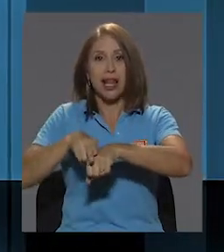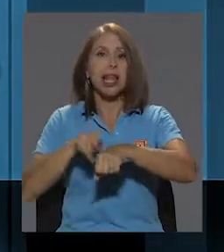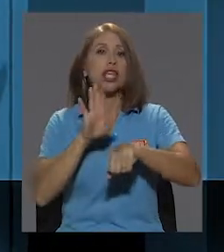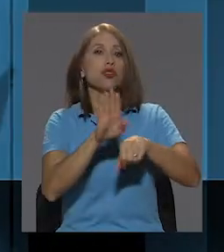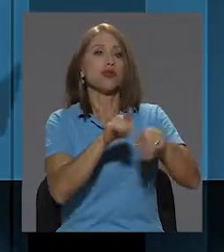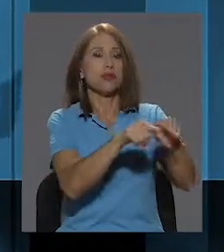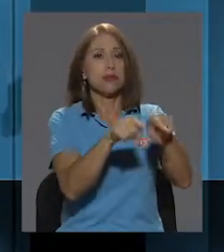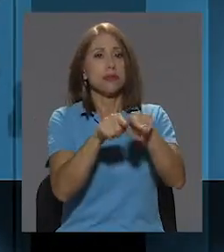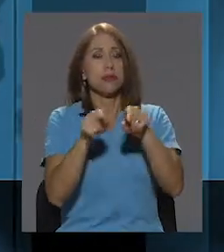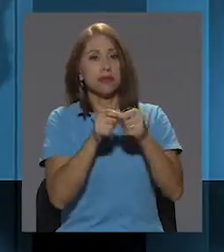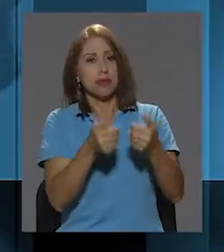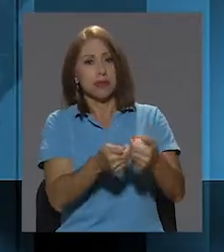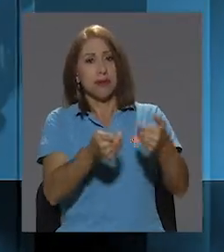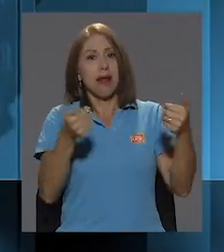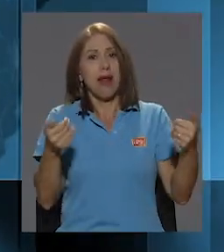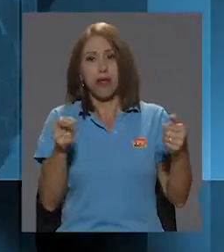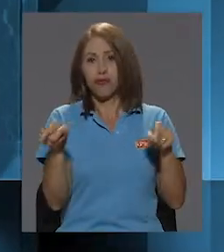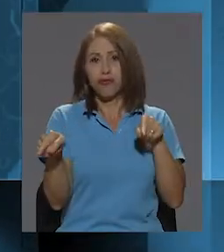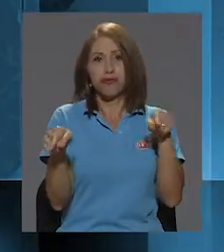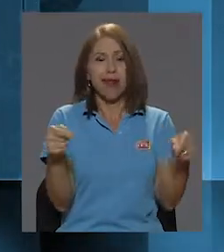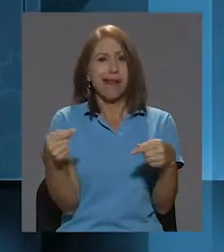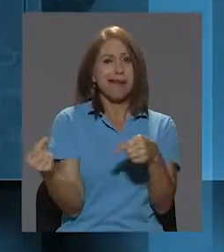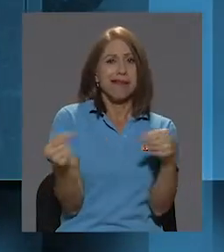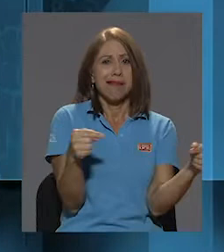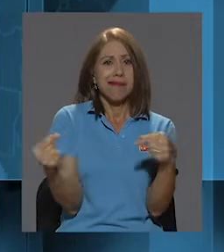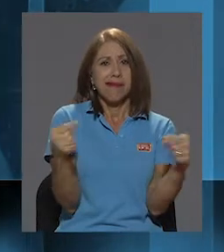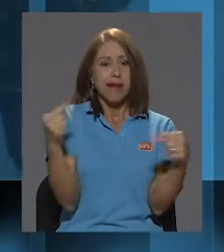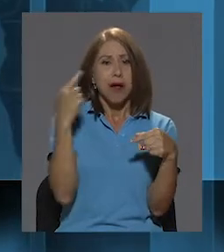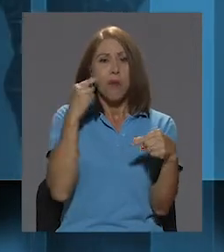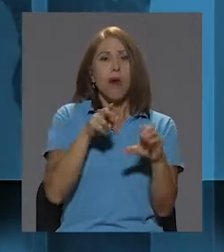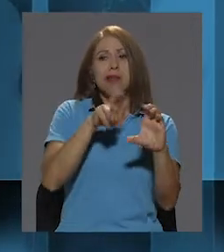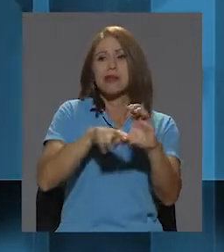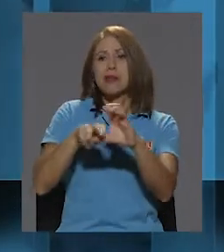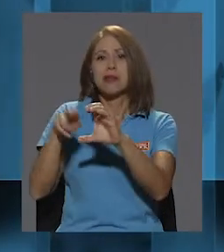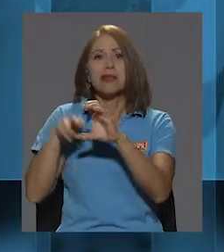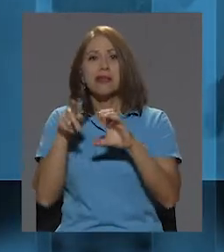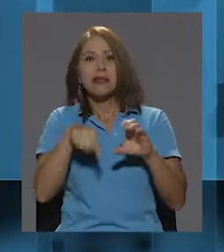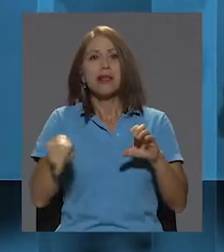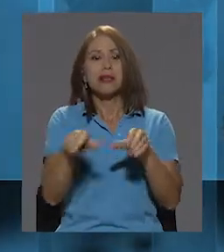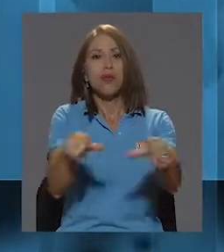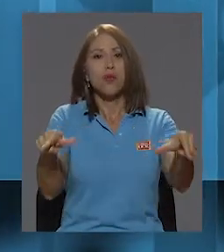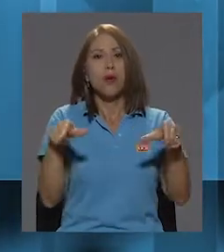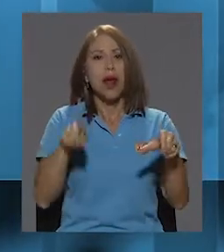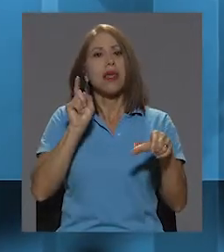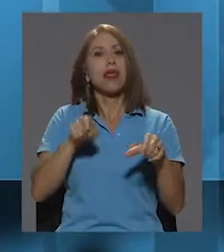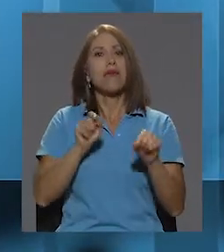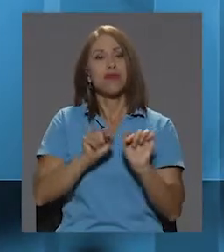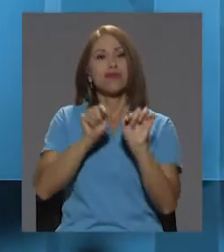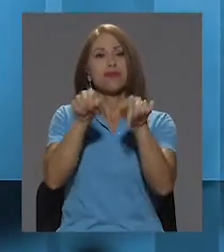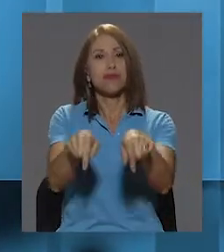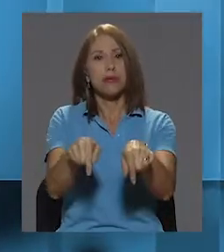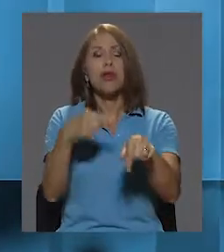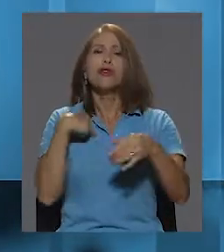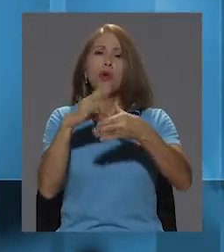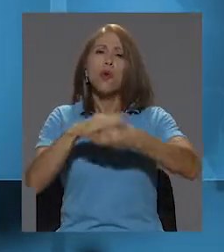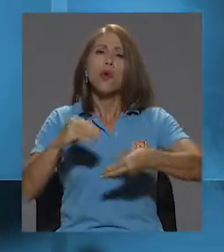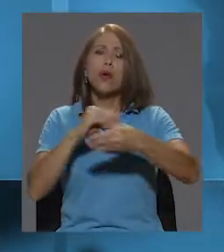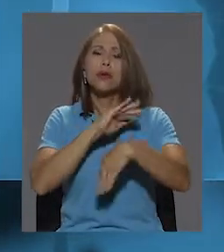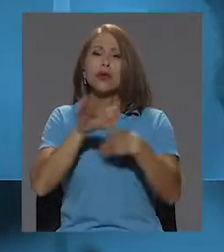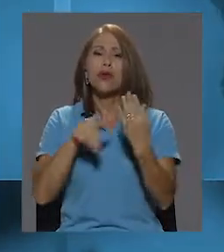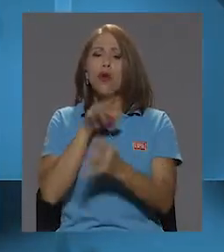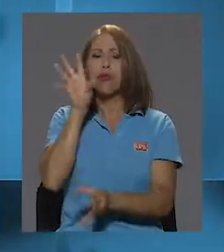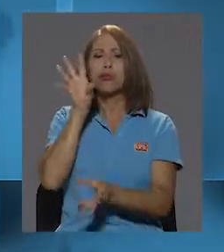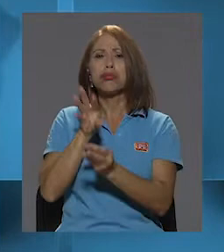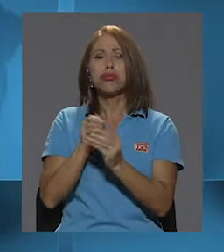hermanos separados se enfrascaban en un pleito por las curules que deben ocupar. Les cuento todo esto con un